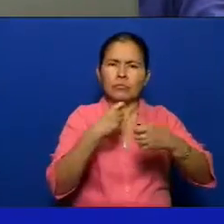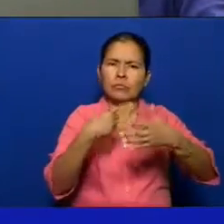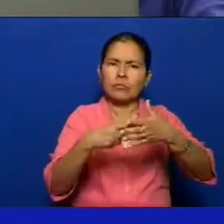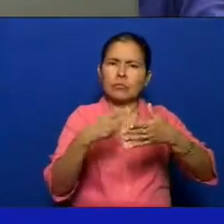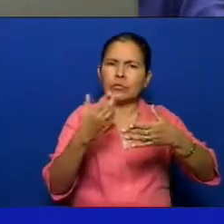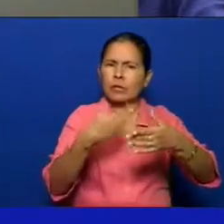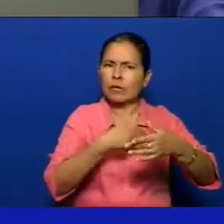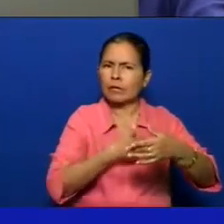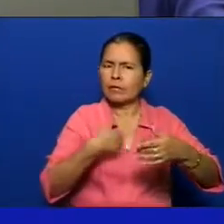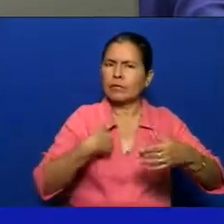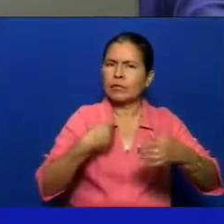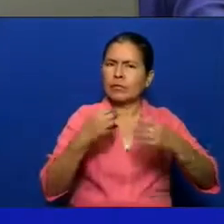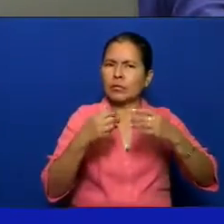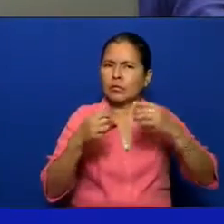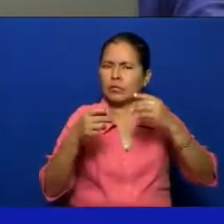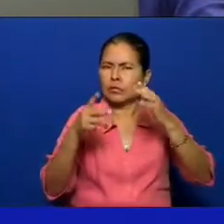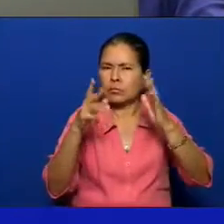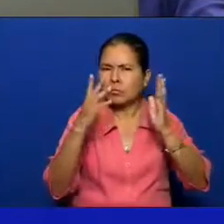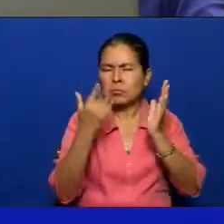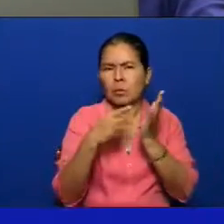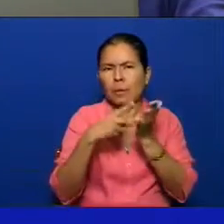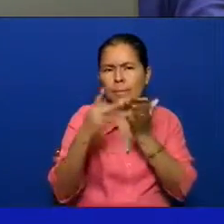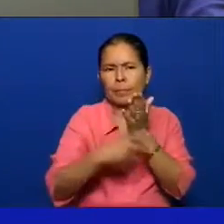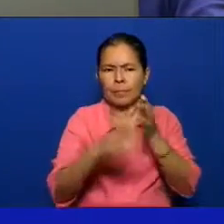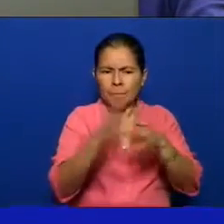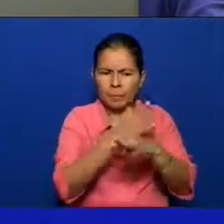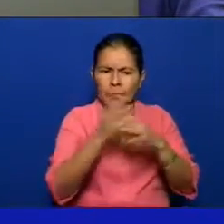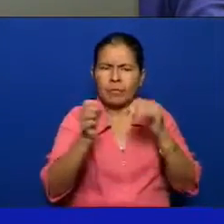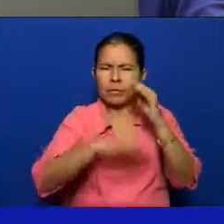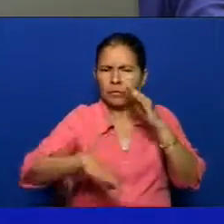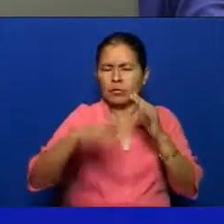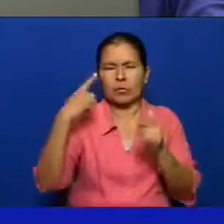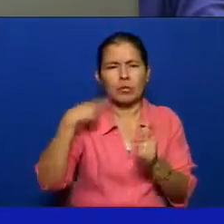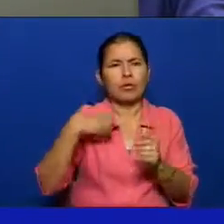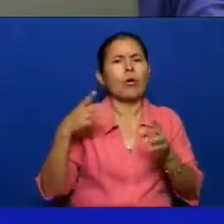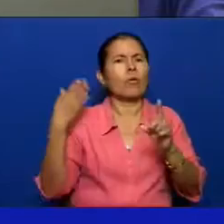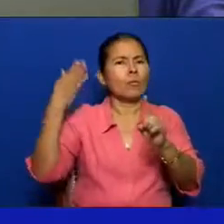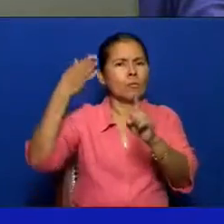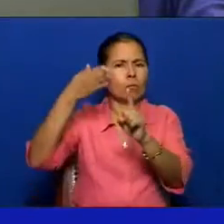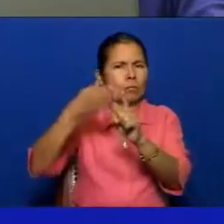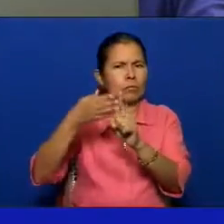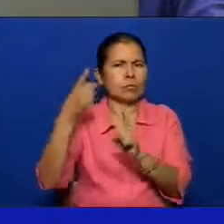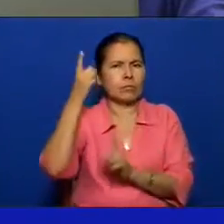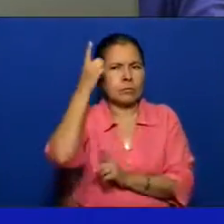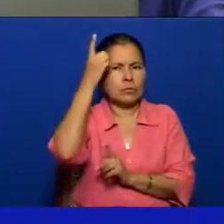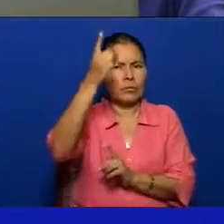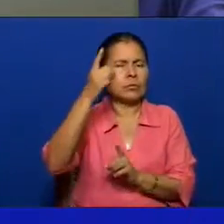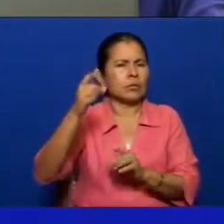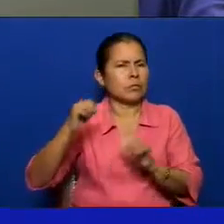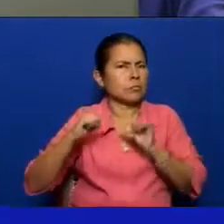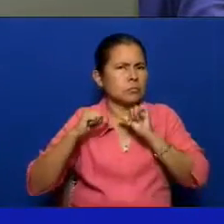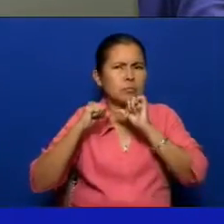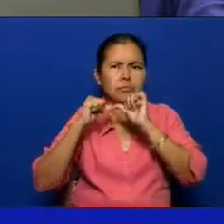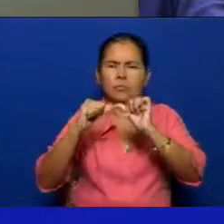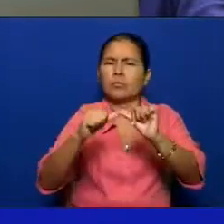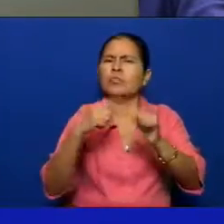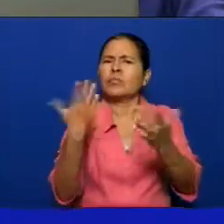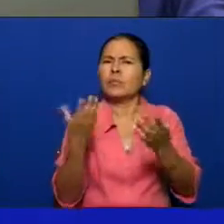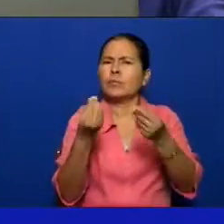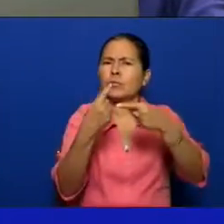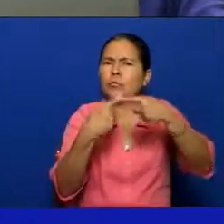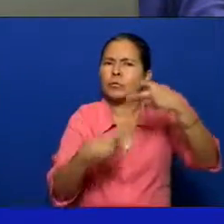haciendo a propósito de que nos hemos comprometido con los Objetivos de Desarrollo Sostenible y que muchos de estos